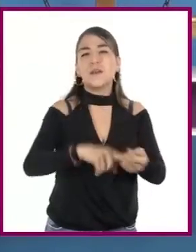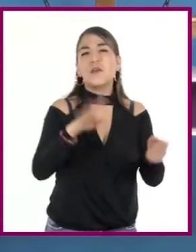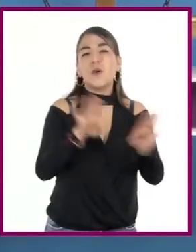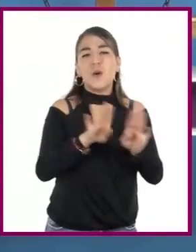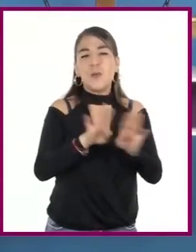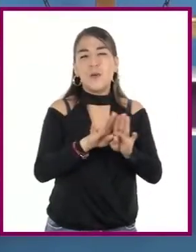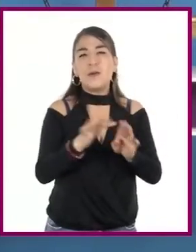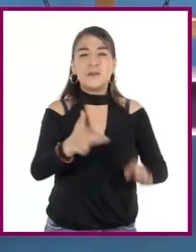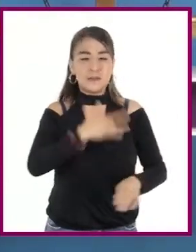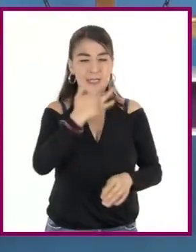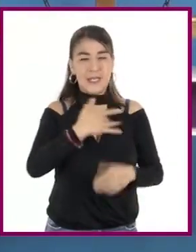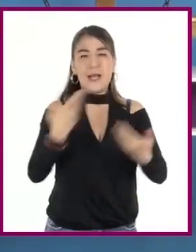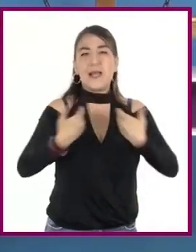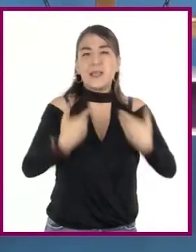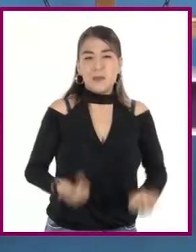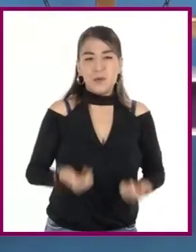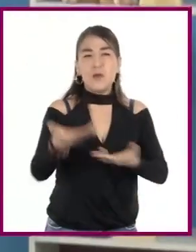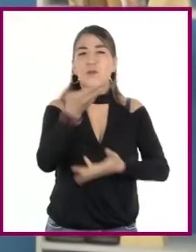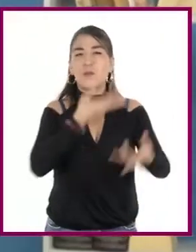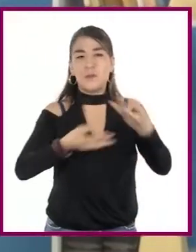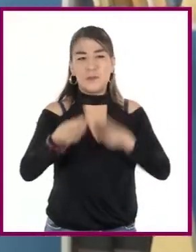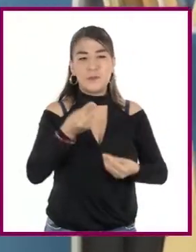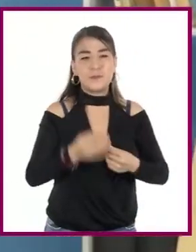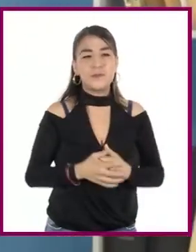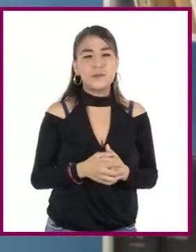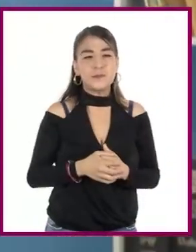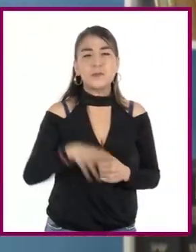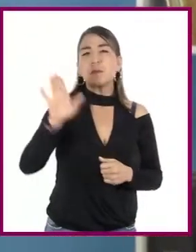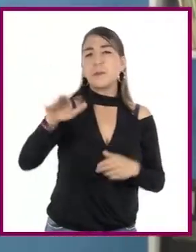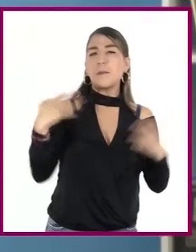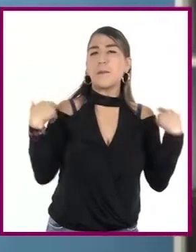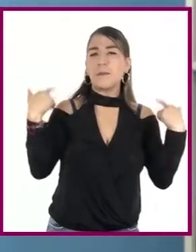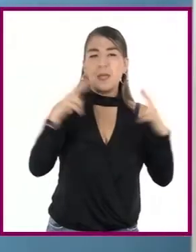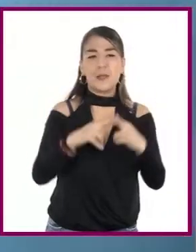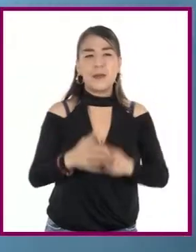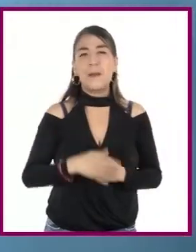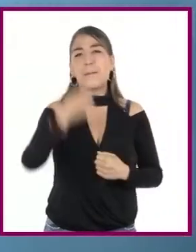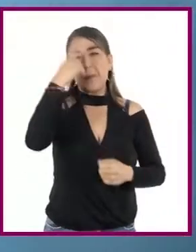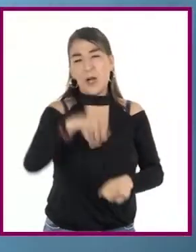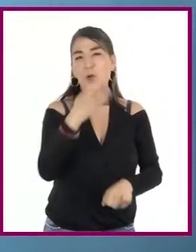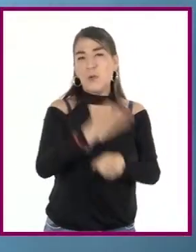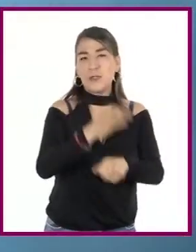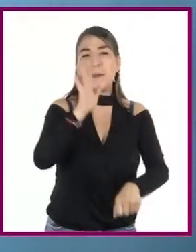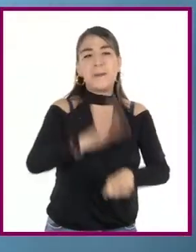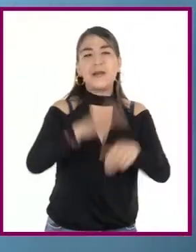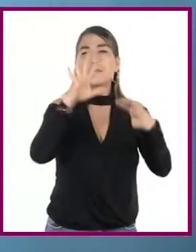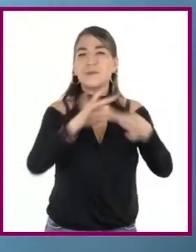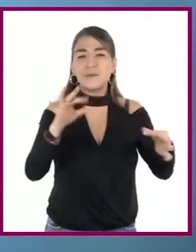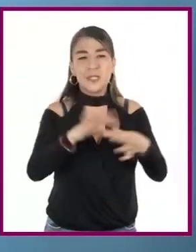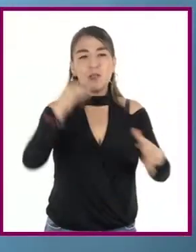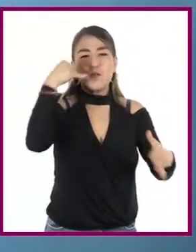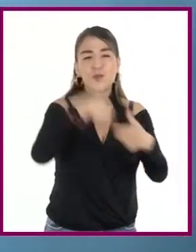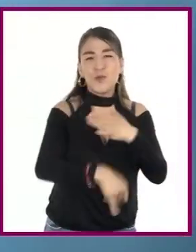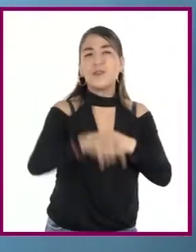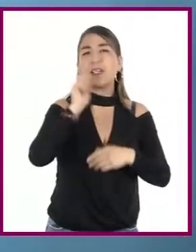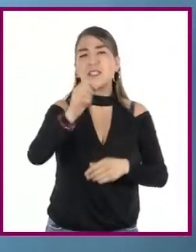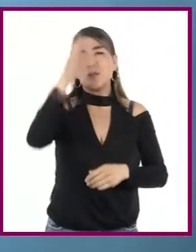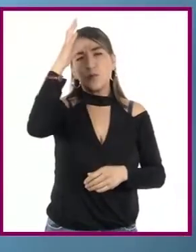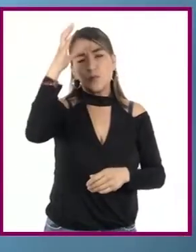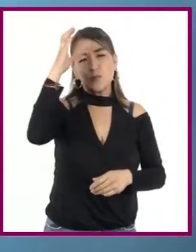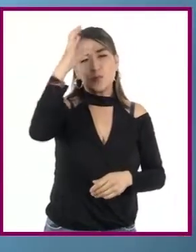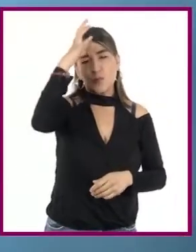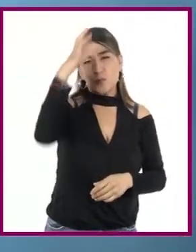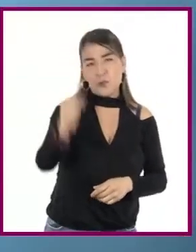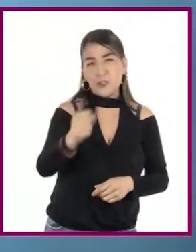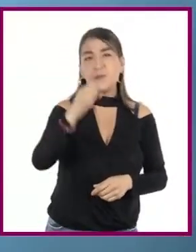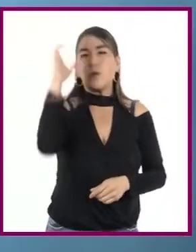de entendimiento y cooperación. Maestro, para profundizar en el concepto de cultura de paz,